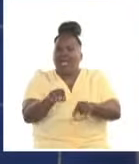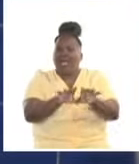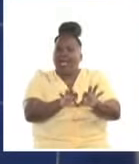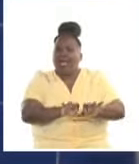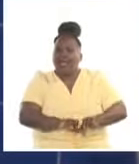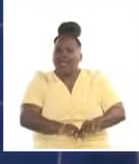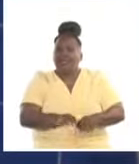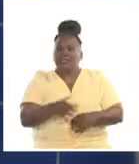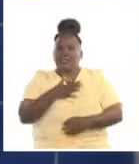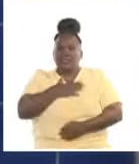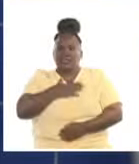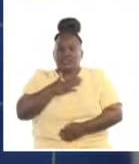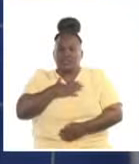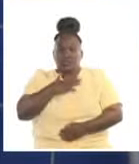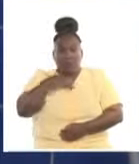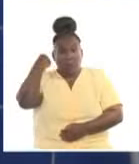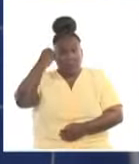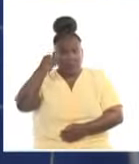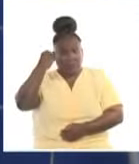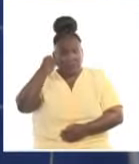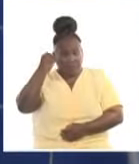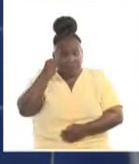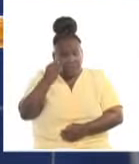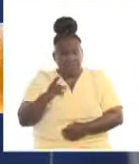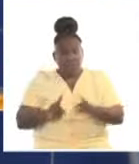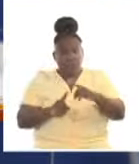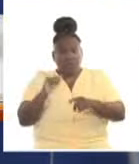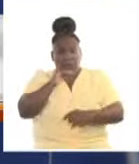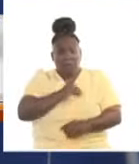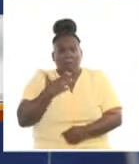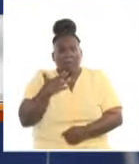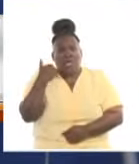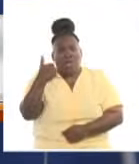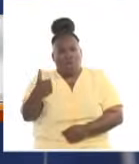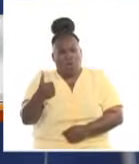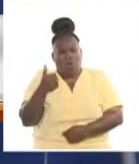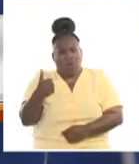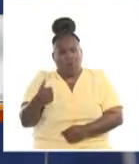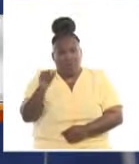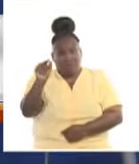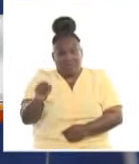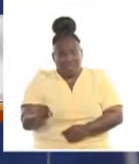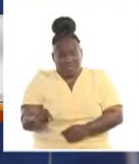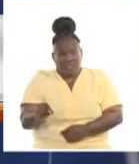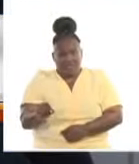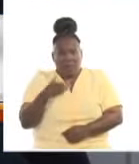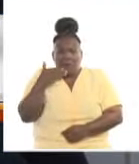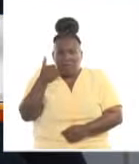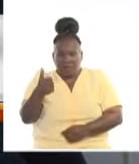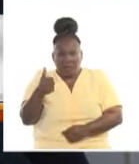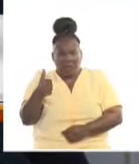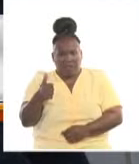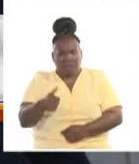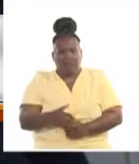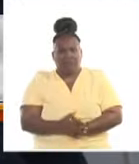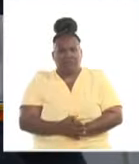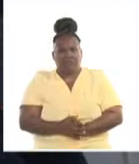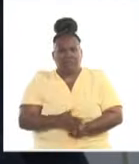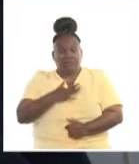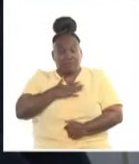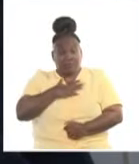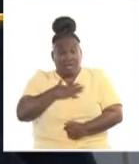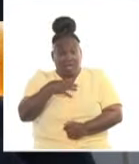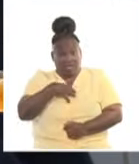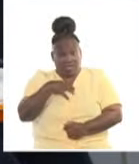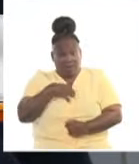Yo pienso que con esa tecnología vamos a mejorar, los pacientes van a tener buen beneficio. Ya tenemos aquí permitido en